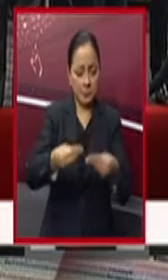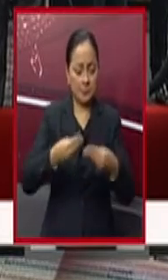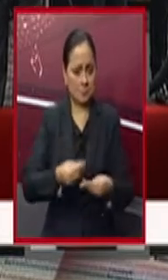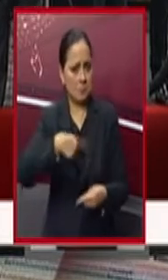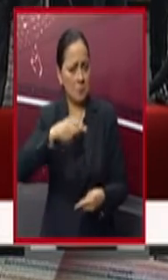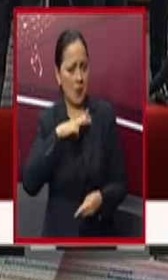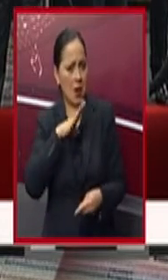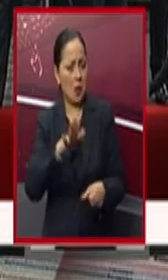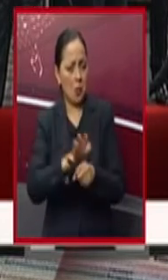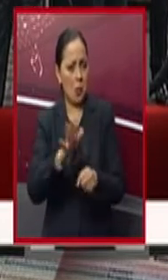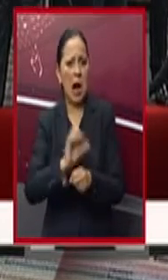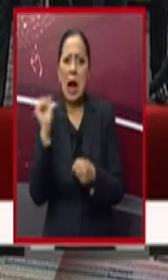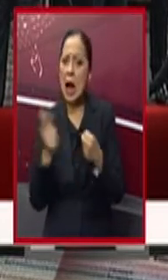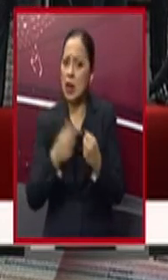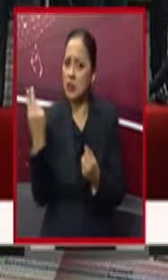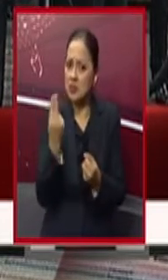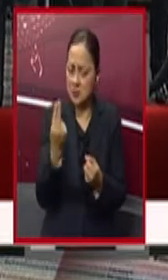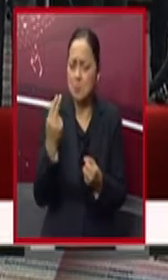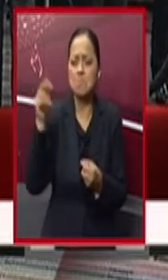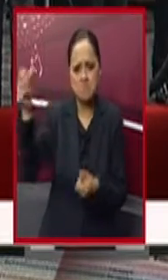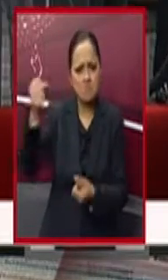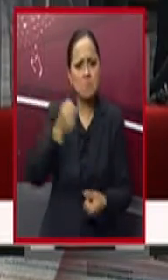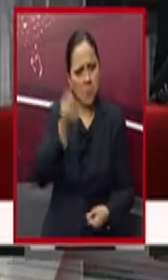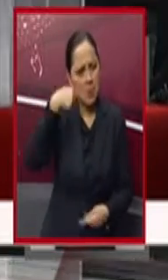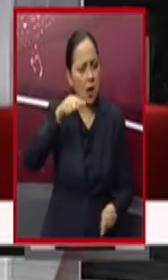soberanía considere necesarios.